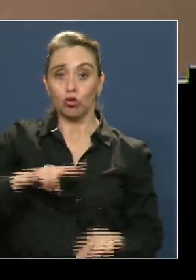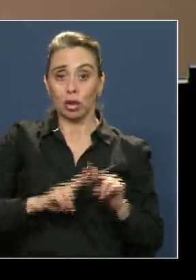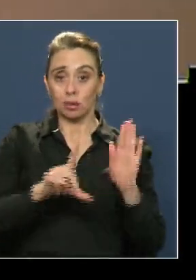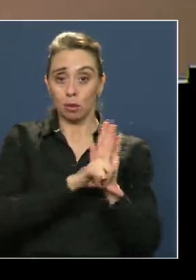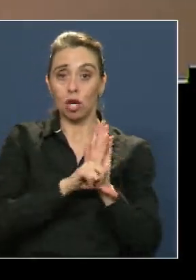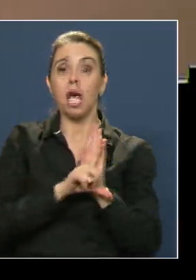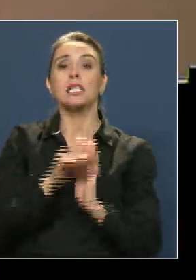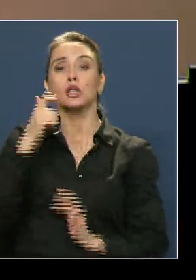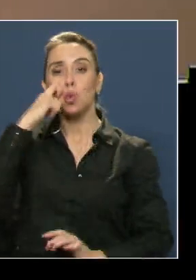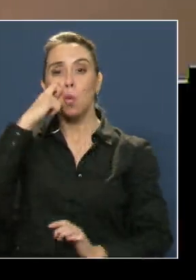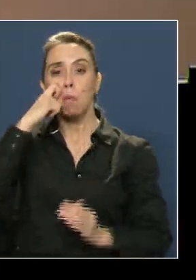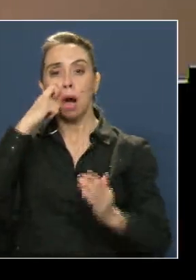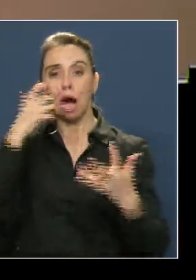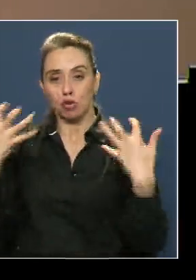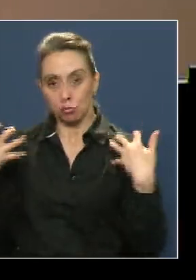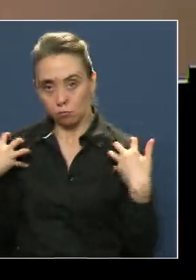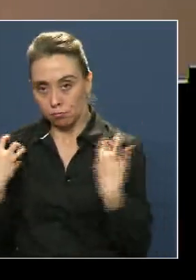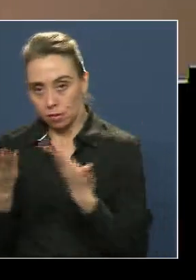ello.